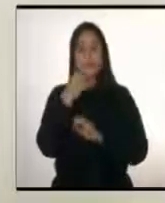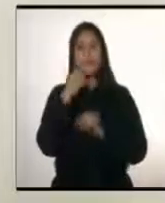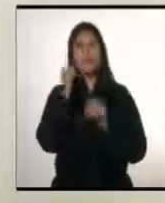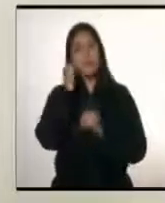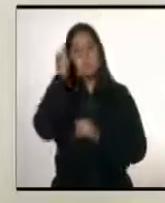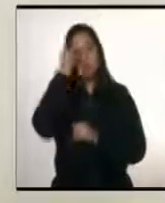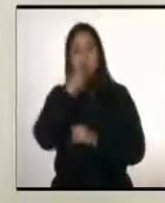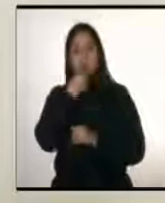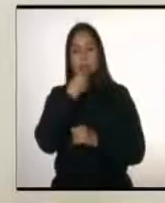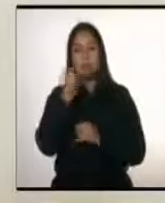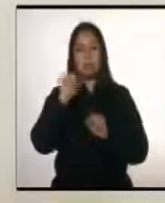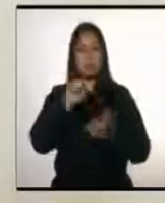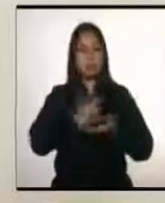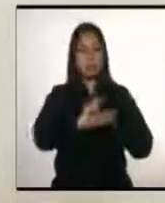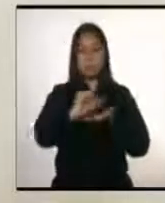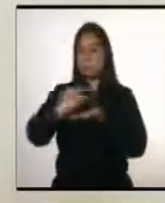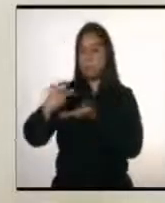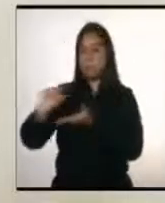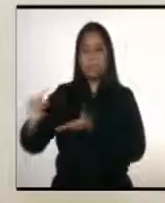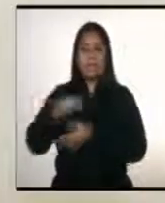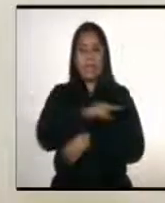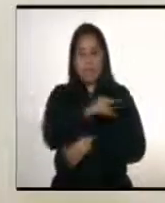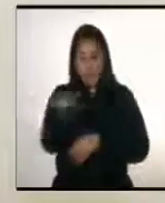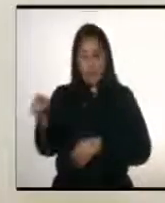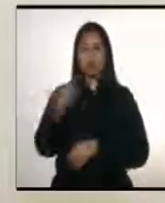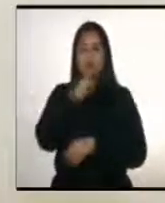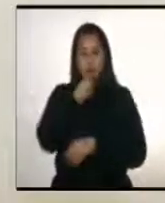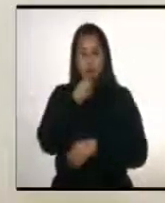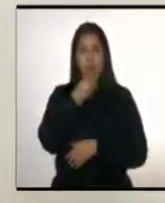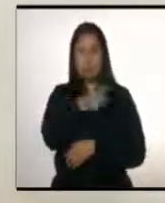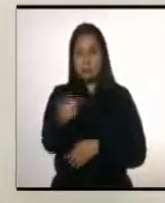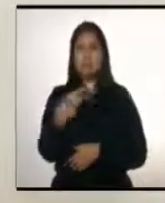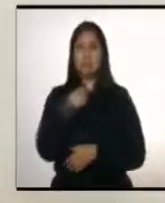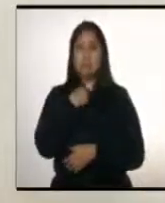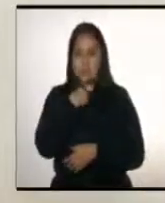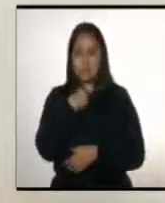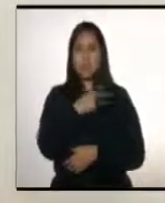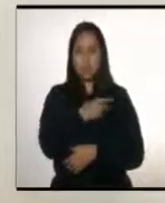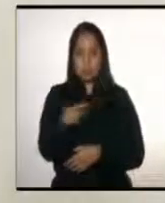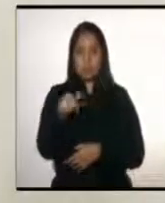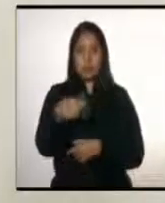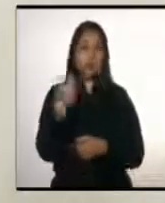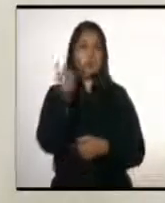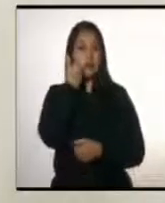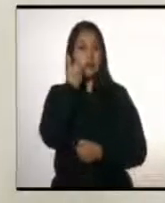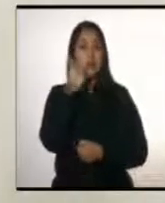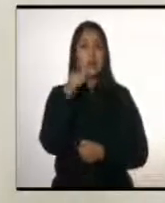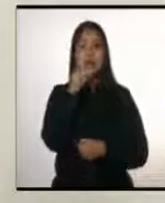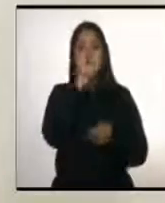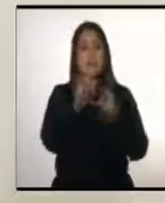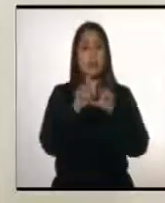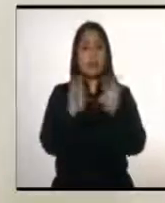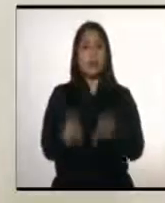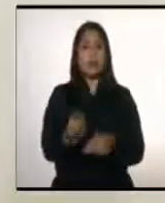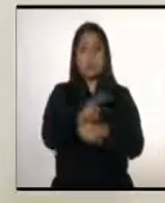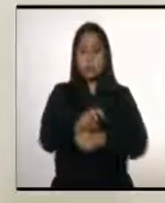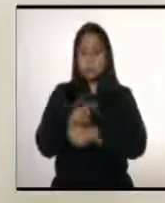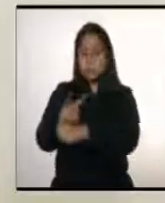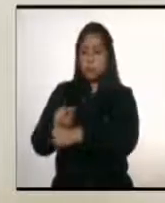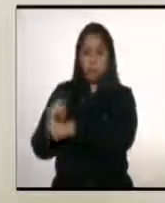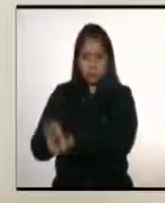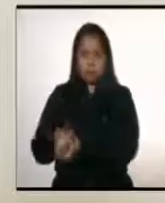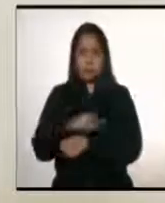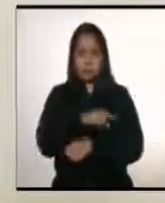esos adultos mayores que están en riesgo por esta enfermedad. Al agricultor campesino va a haber una propuesta